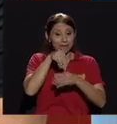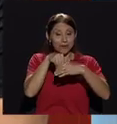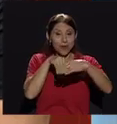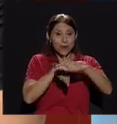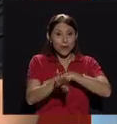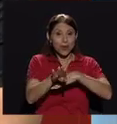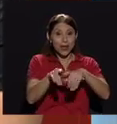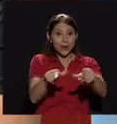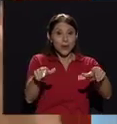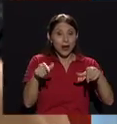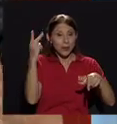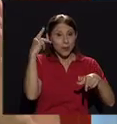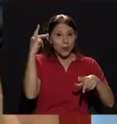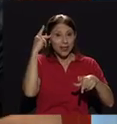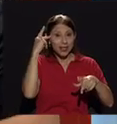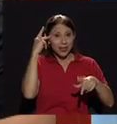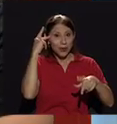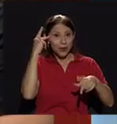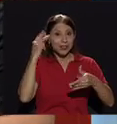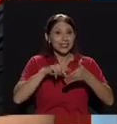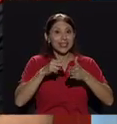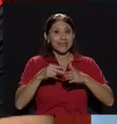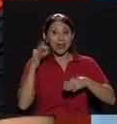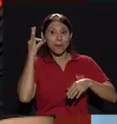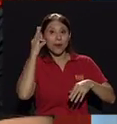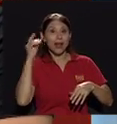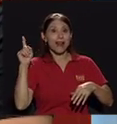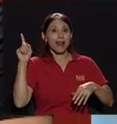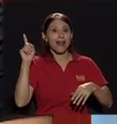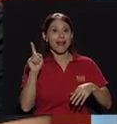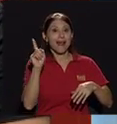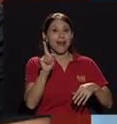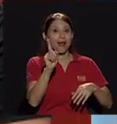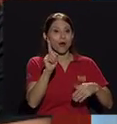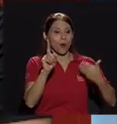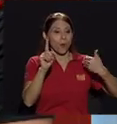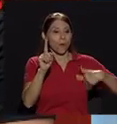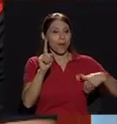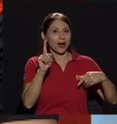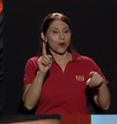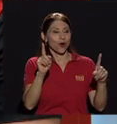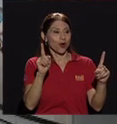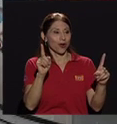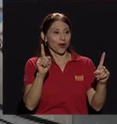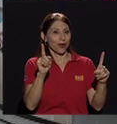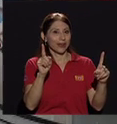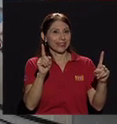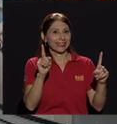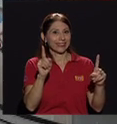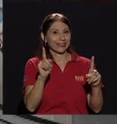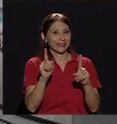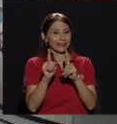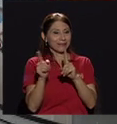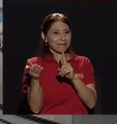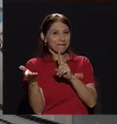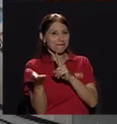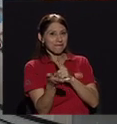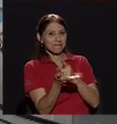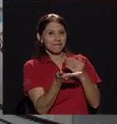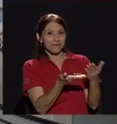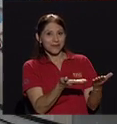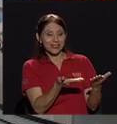político, es que algún varón tiene que levantarse y dejar esa silla, ¿verdad? Y eso, tiene que dejar el campo, ¿verdad? Y eso